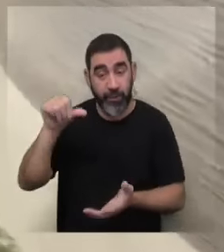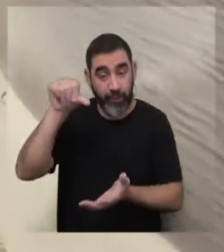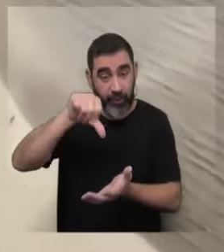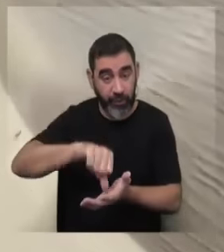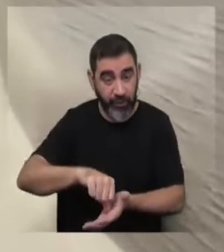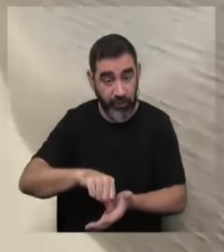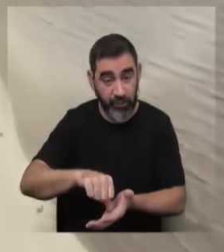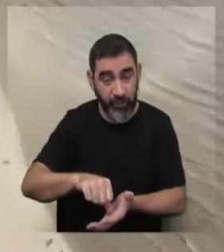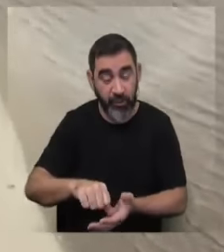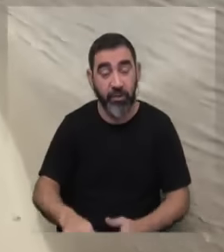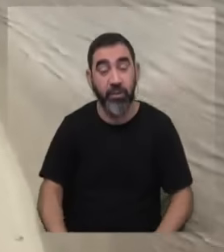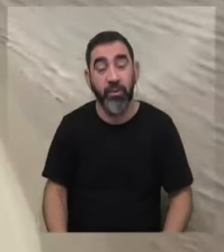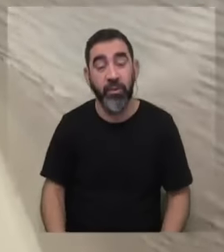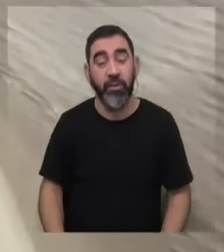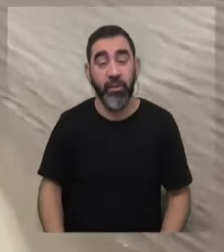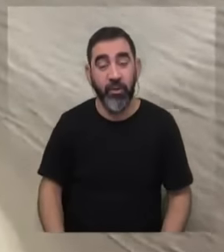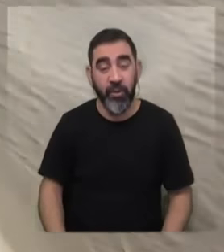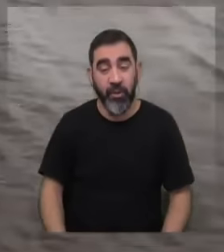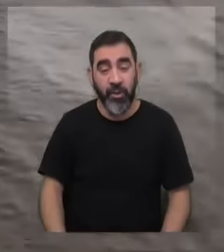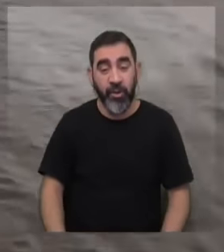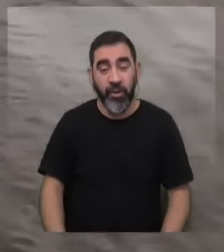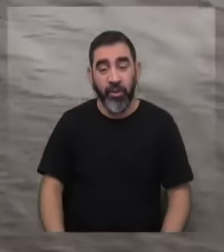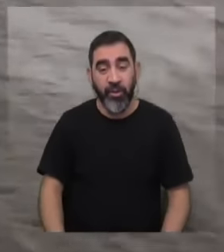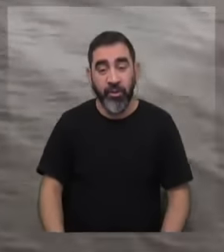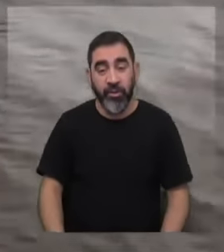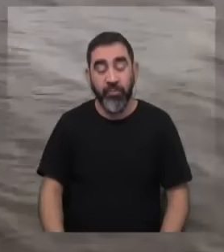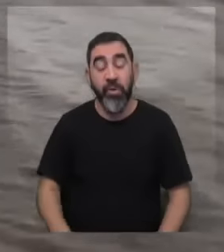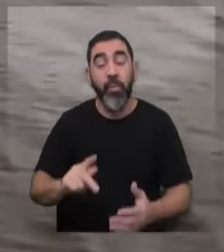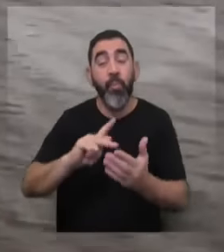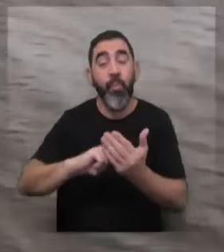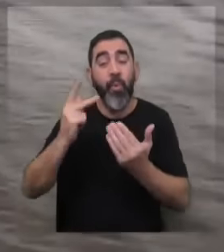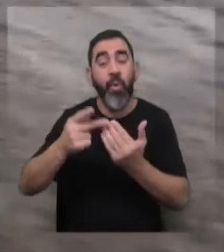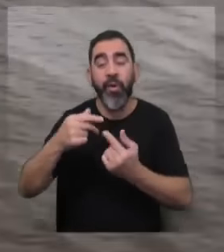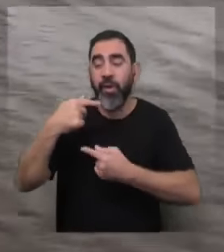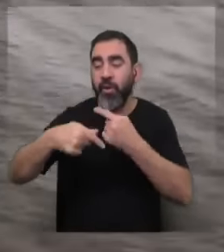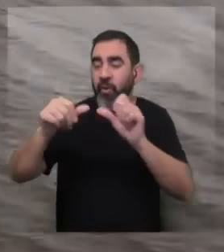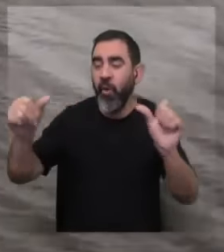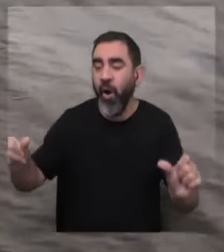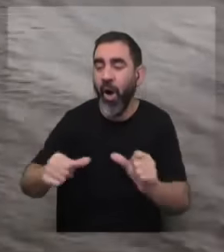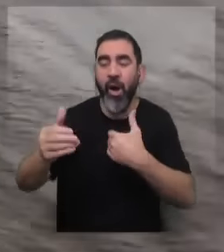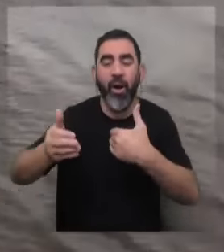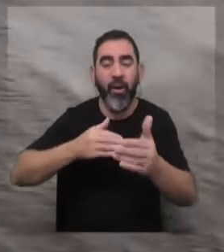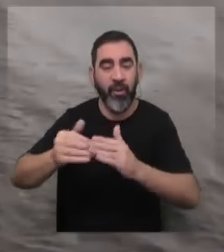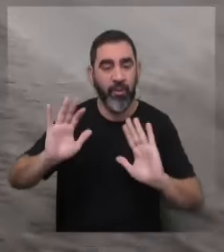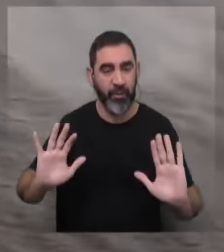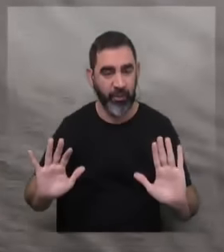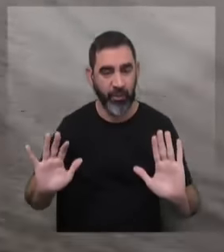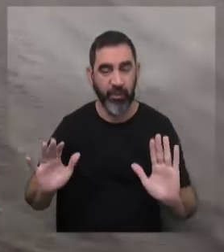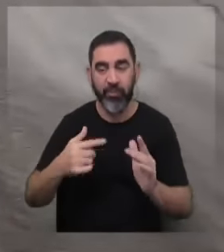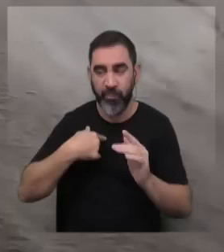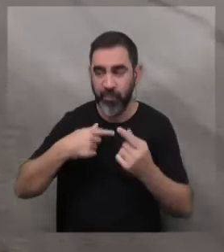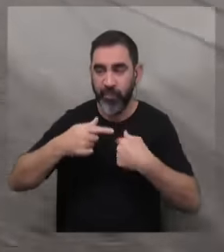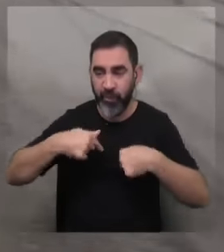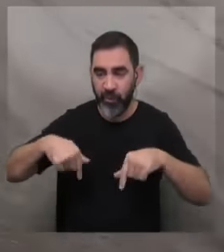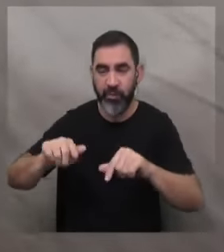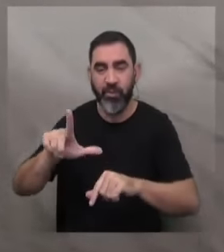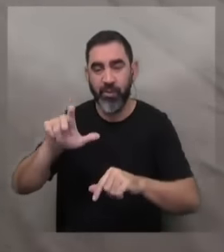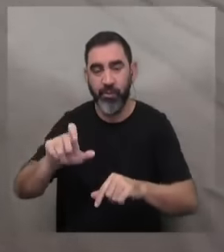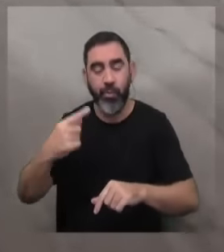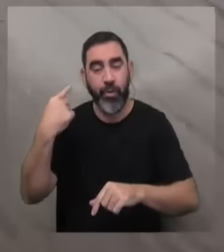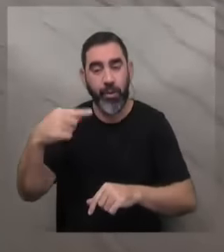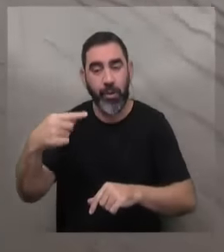presidencia seguir llevando adelante este este proyecto proyecto Neptuno que para para nosotros obviamente es